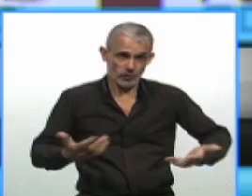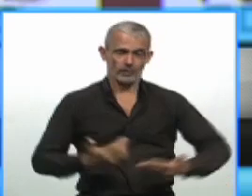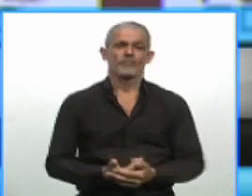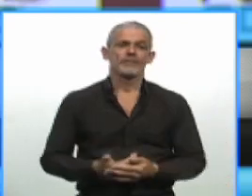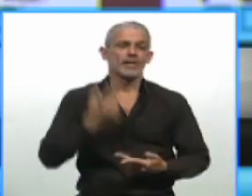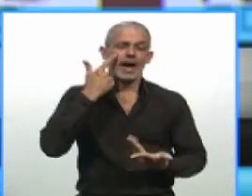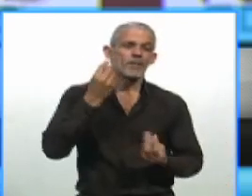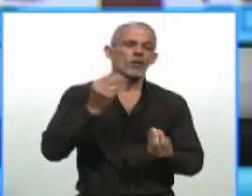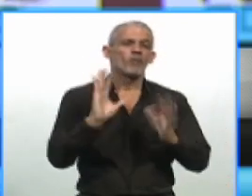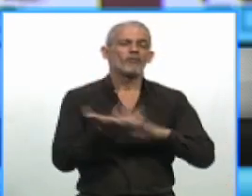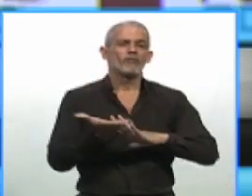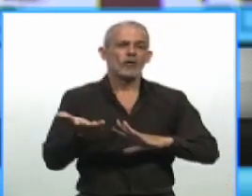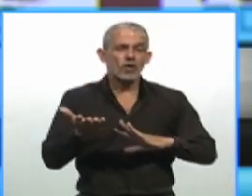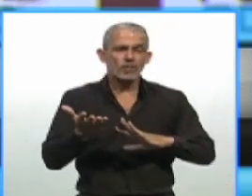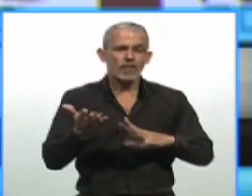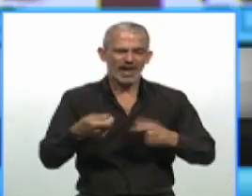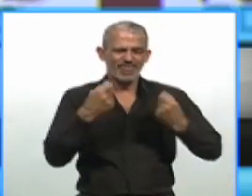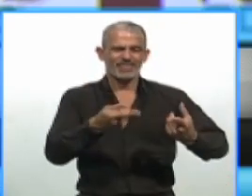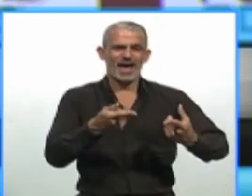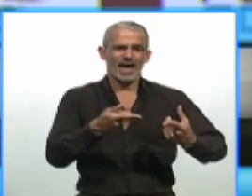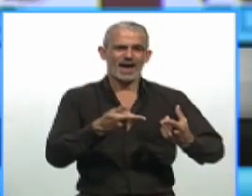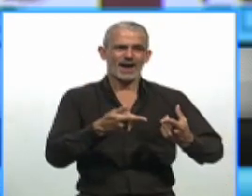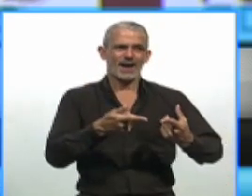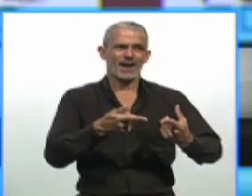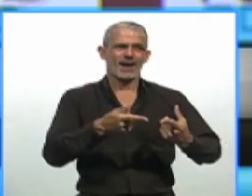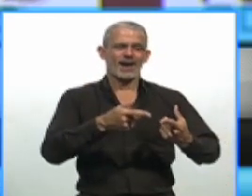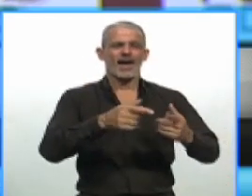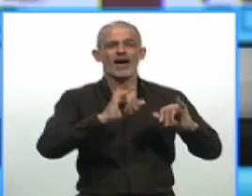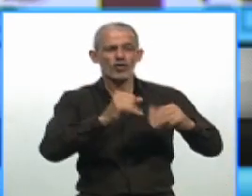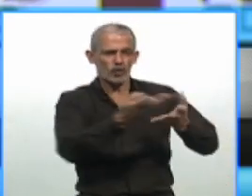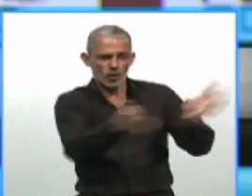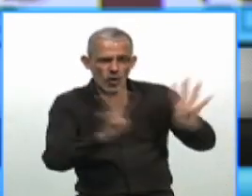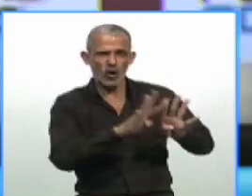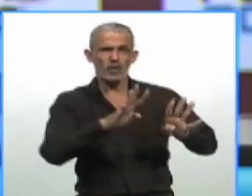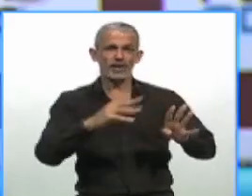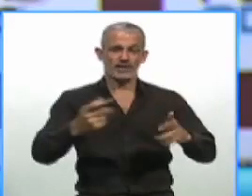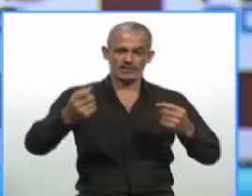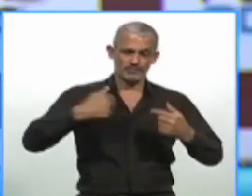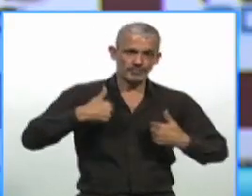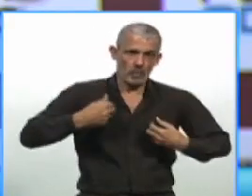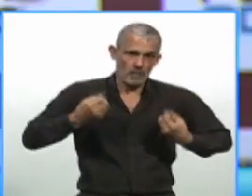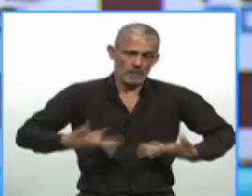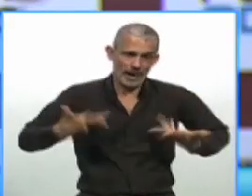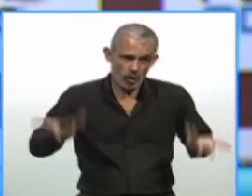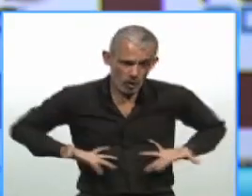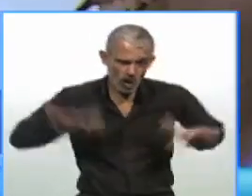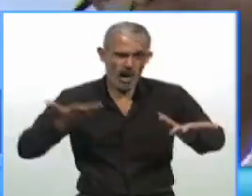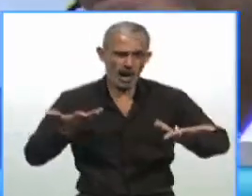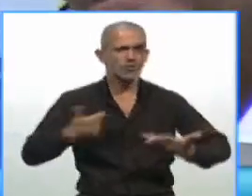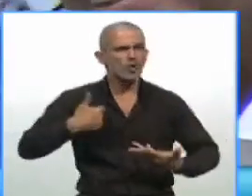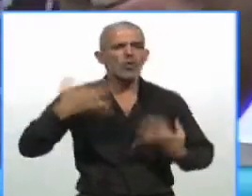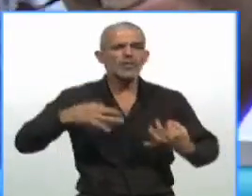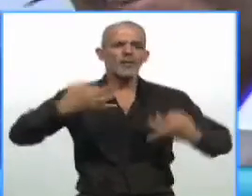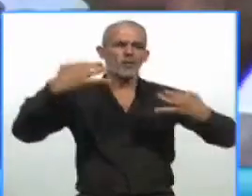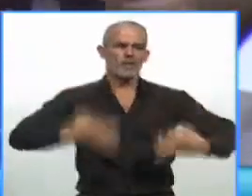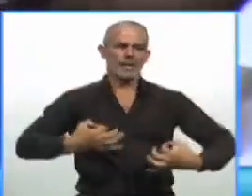Tratar de aportar algo a los chicos, aportar algo al club, aportarme algo yo. Tengo que estar bien,